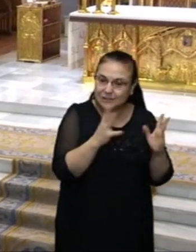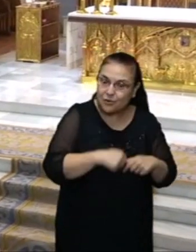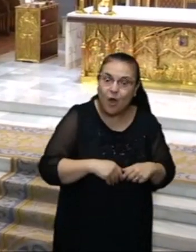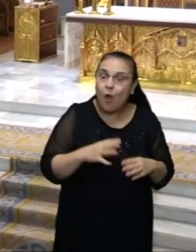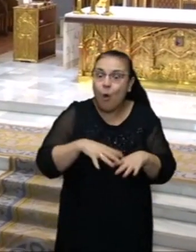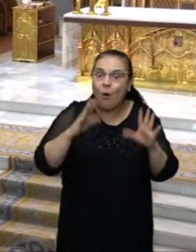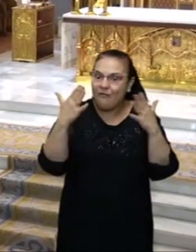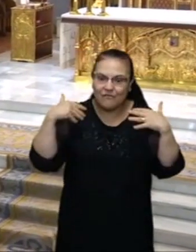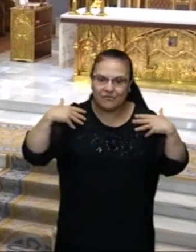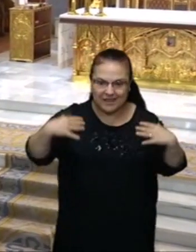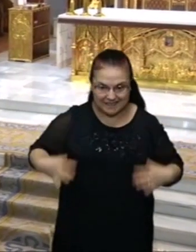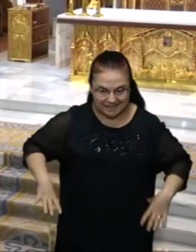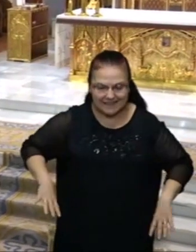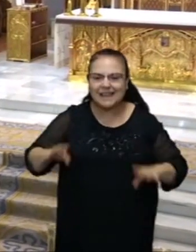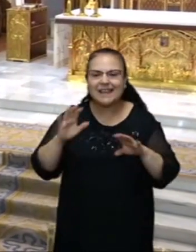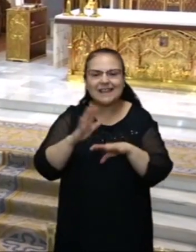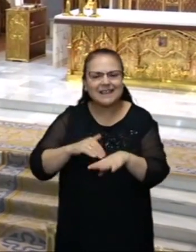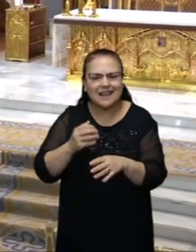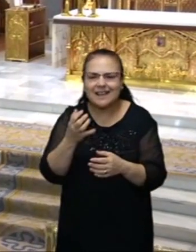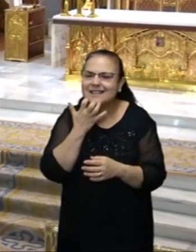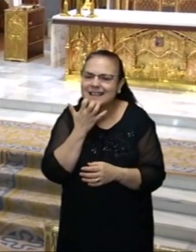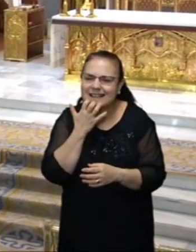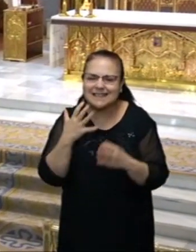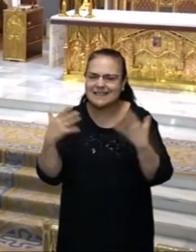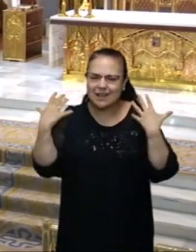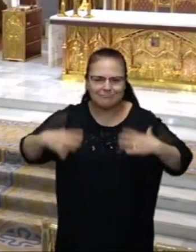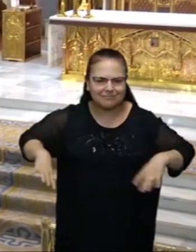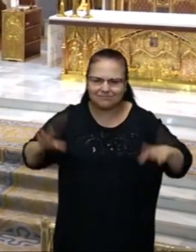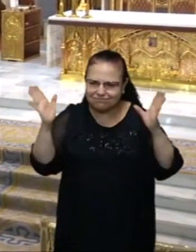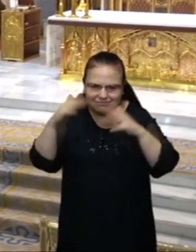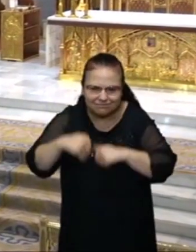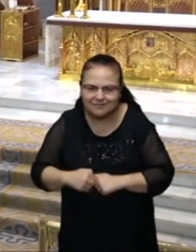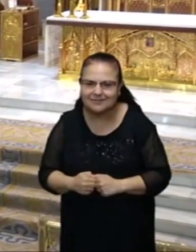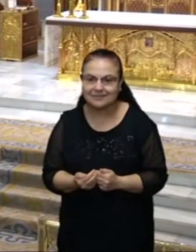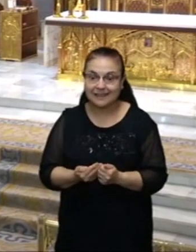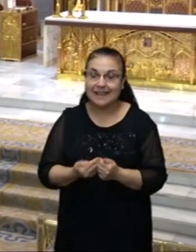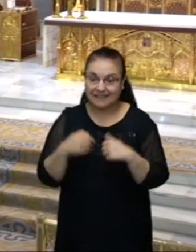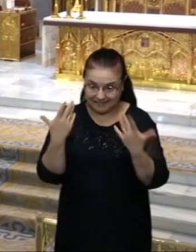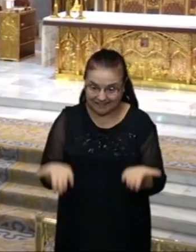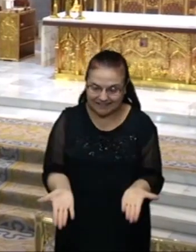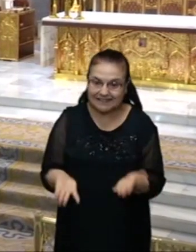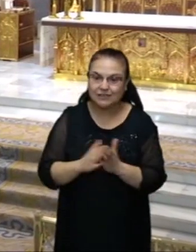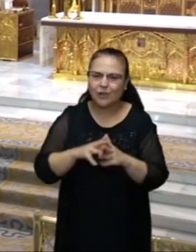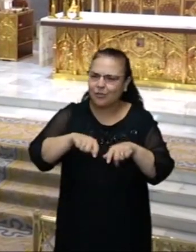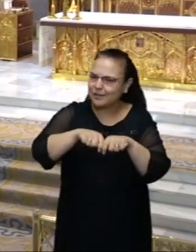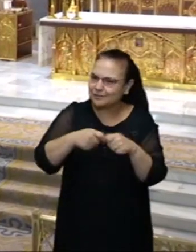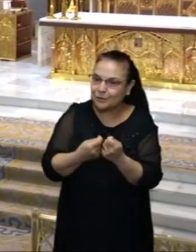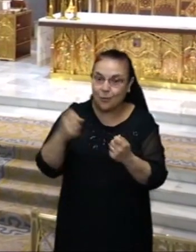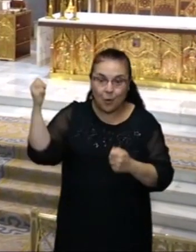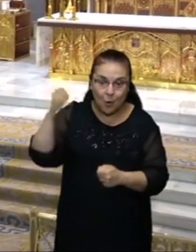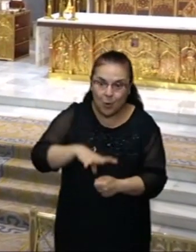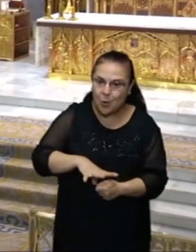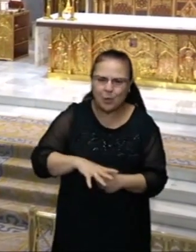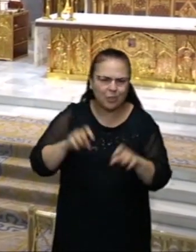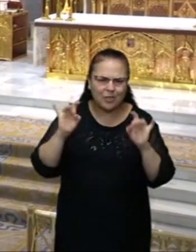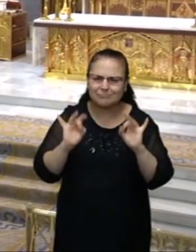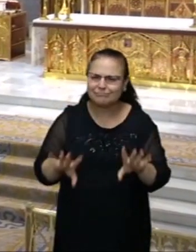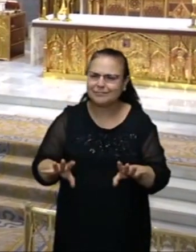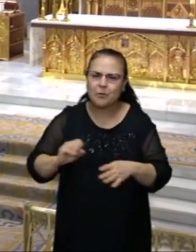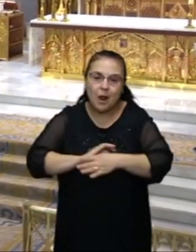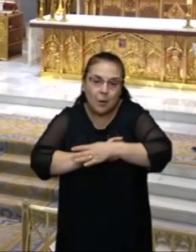ves desnudo y no cerrarte a tu propia carne. Entonces romperá tu luz como la